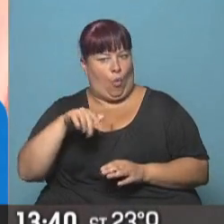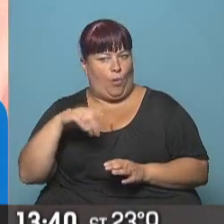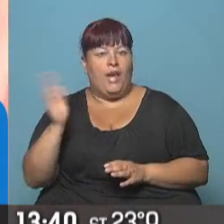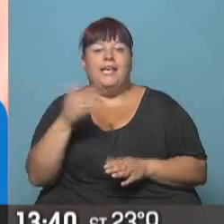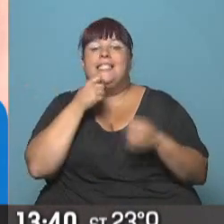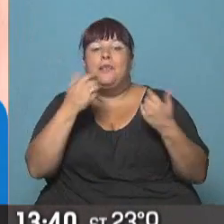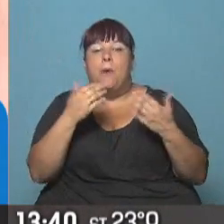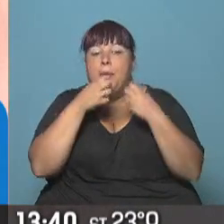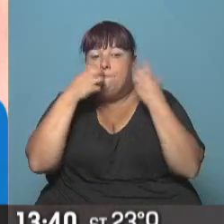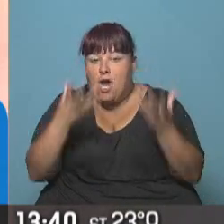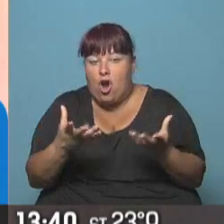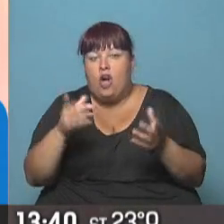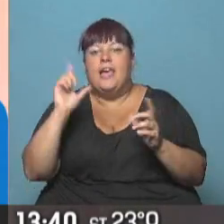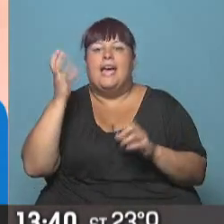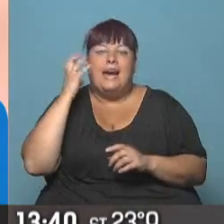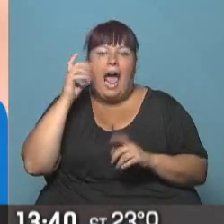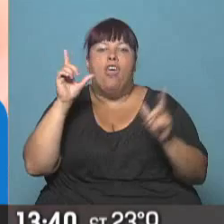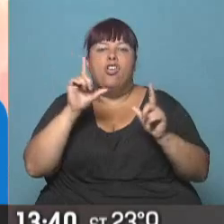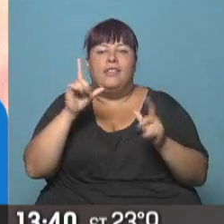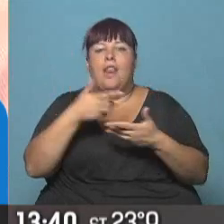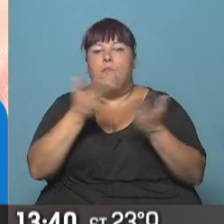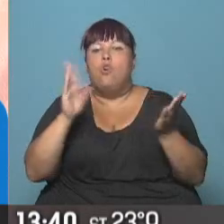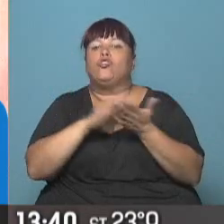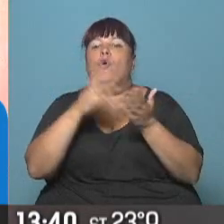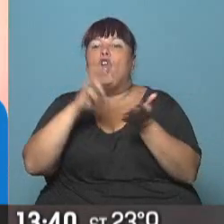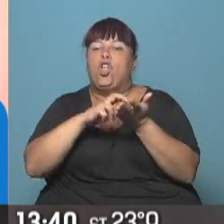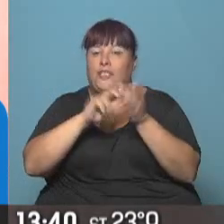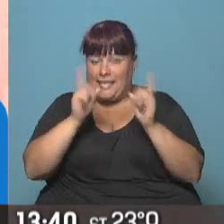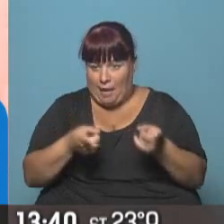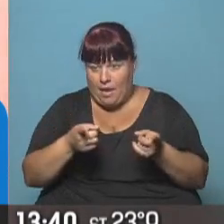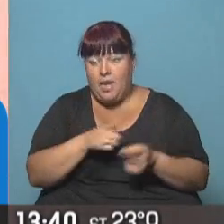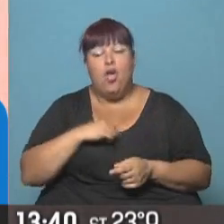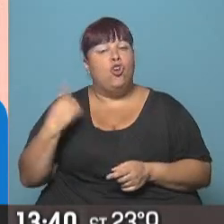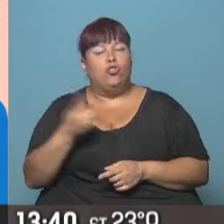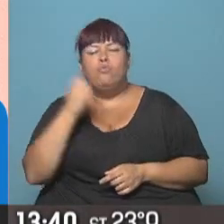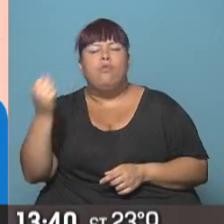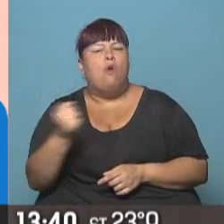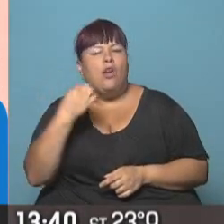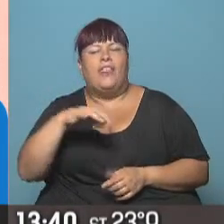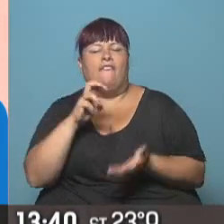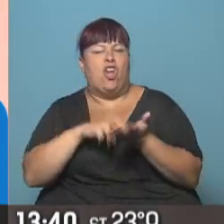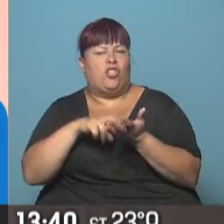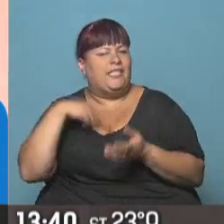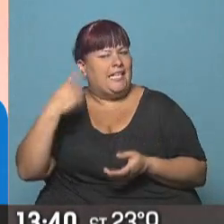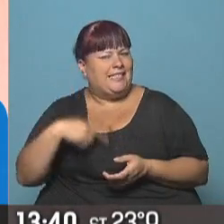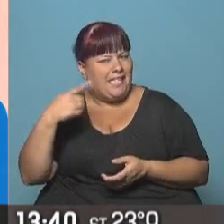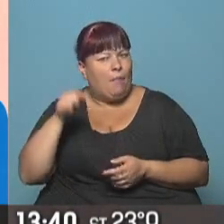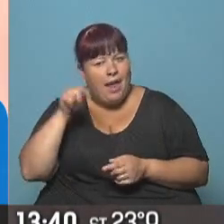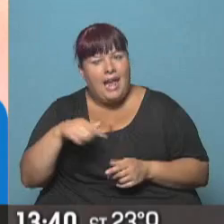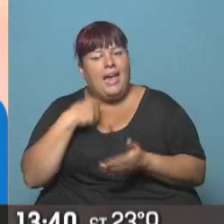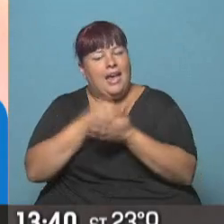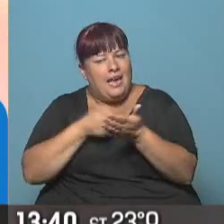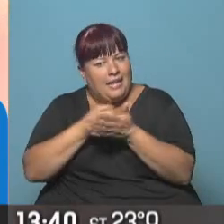lo que podamos nuestros medios públicos en cuanto también al sistema de noticias. Para nosotros es fundamental que haya noticias todo el tiempo y eso es lo que